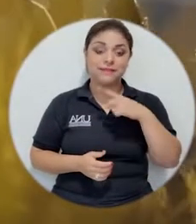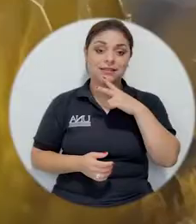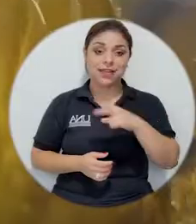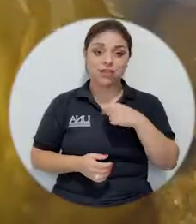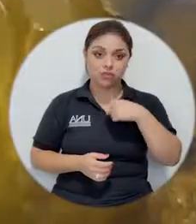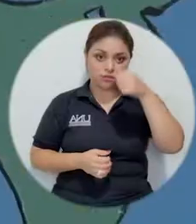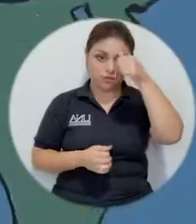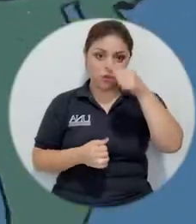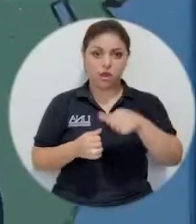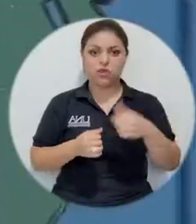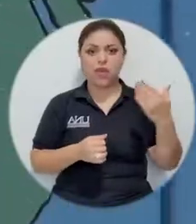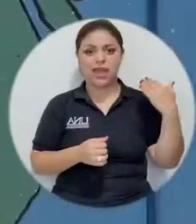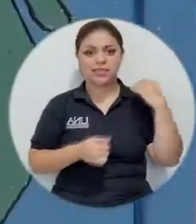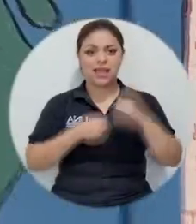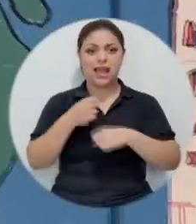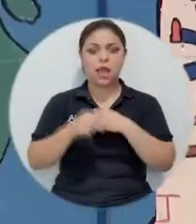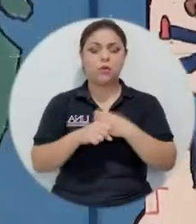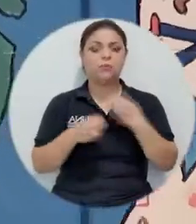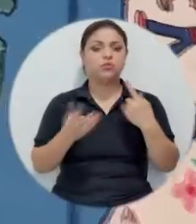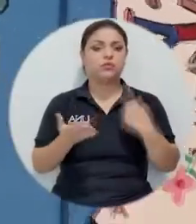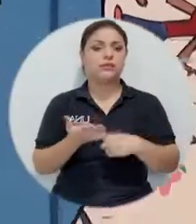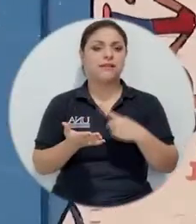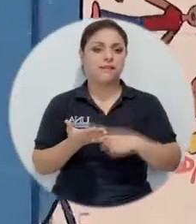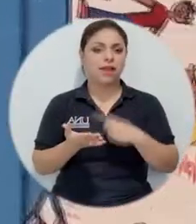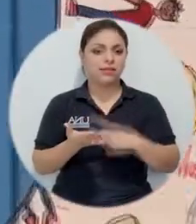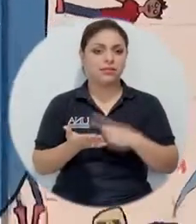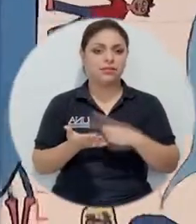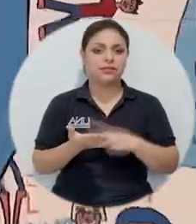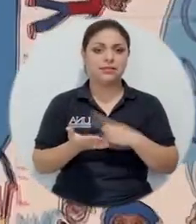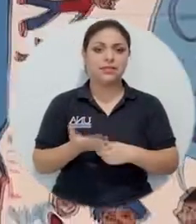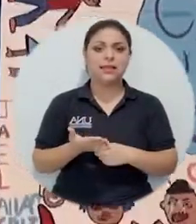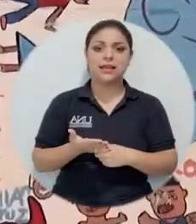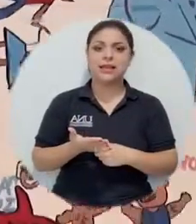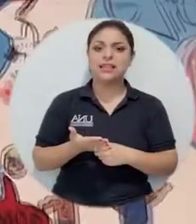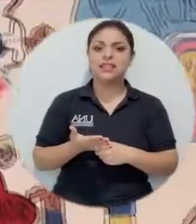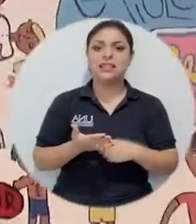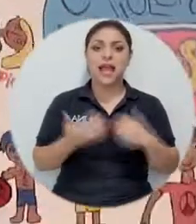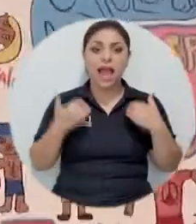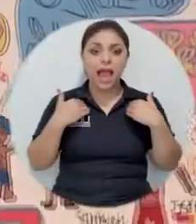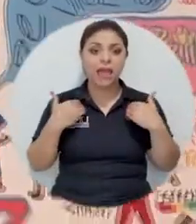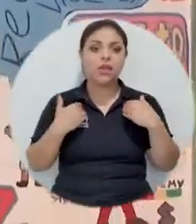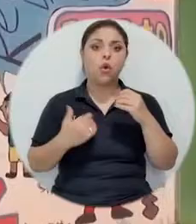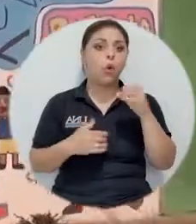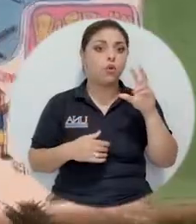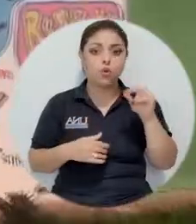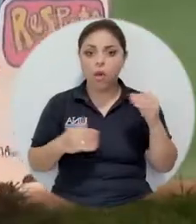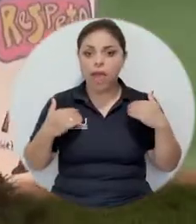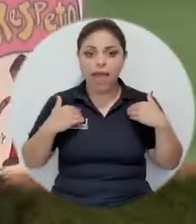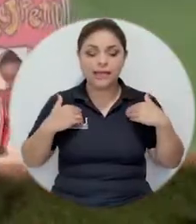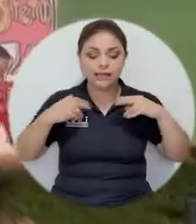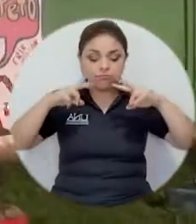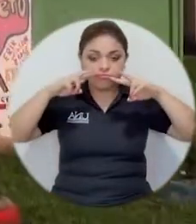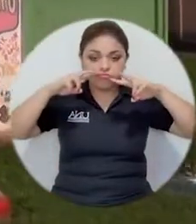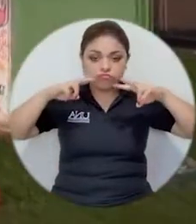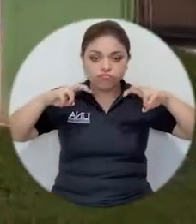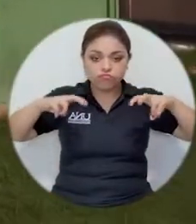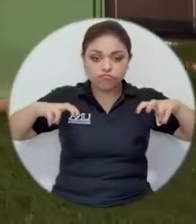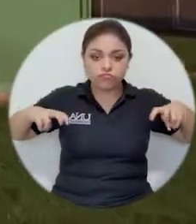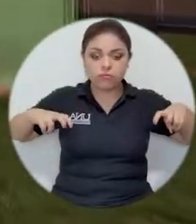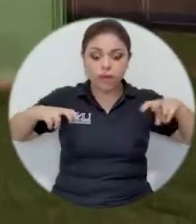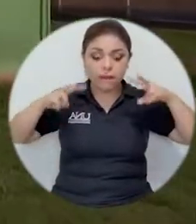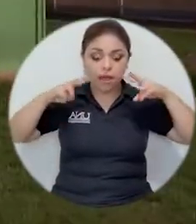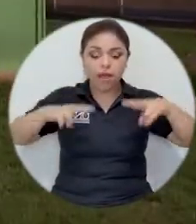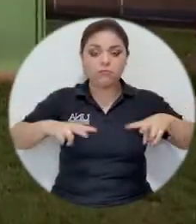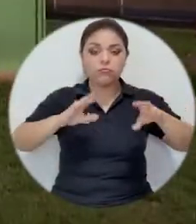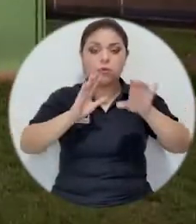hace unos años, hay todo un debate en torno a poner o no escáneres, donde entran otros componentes de seguridad, porque los